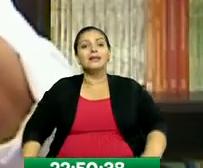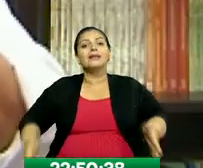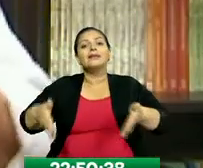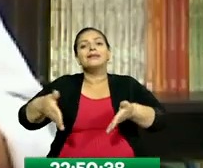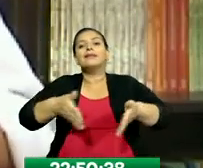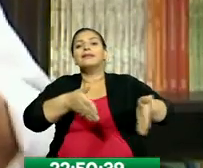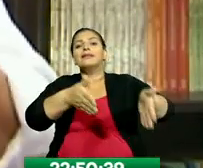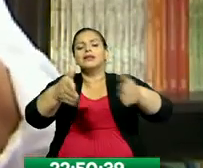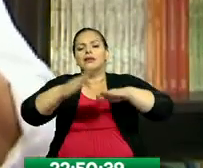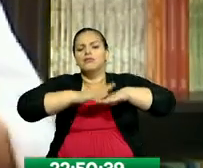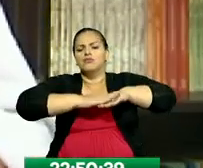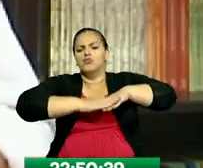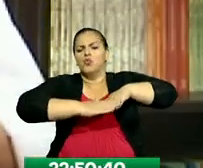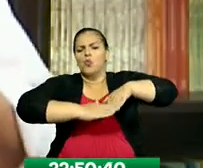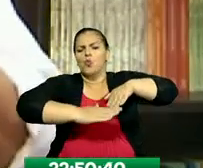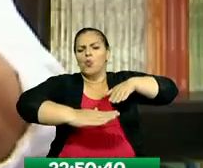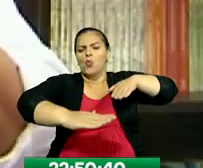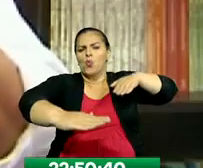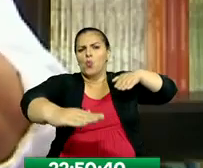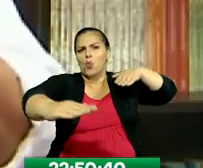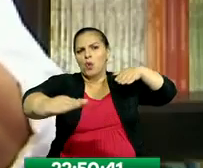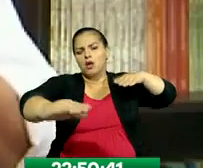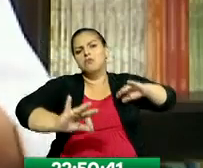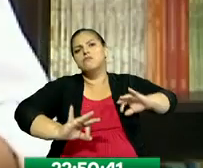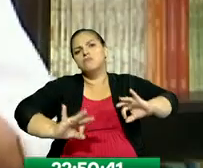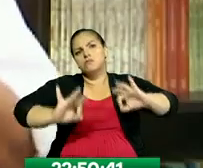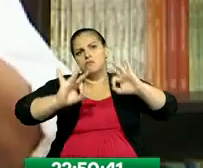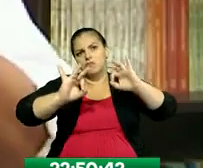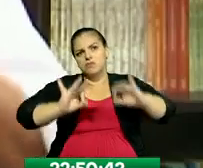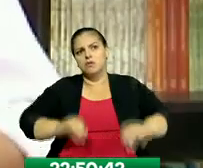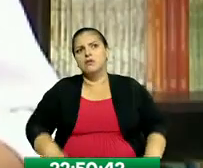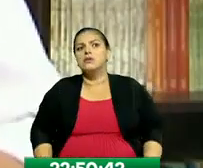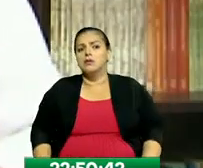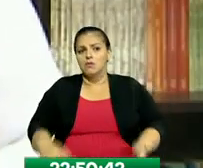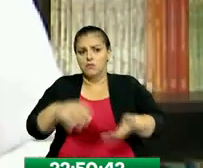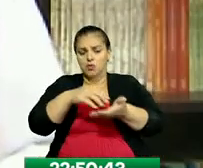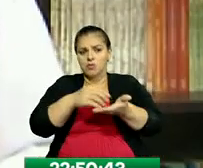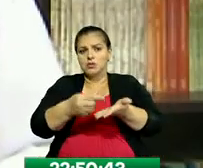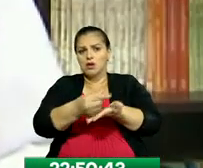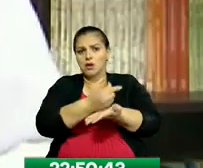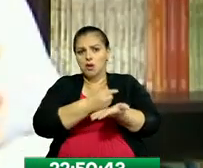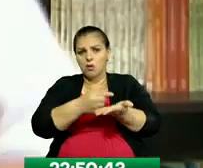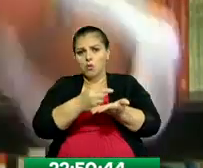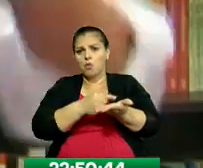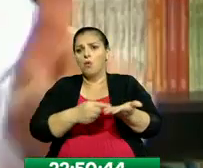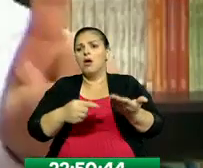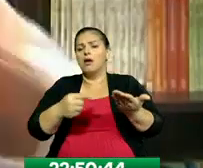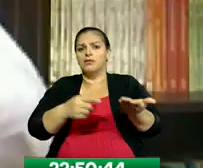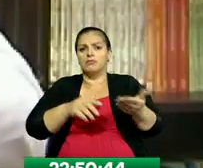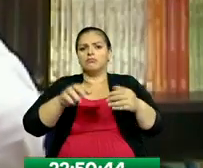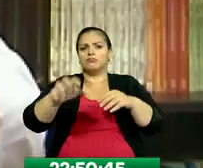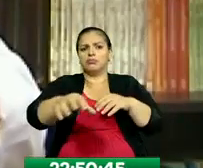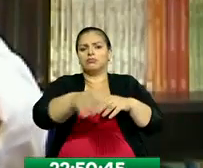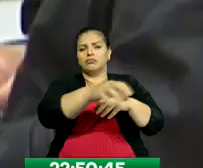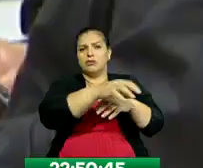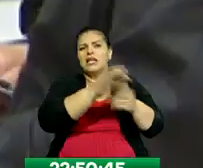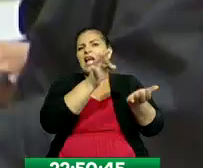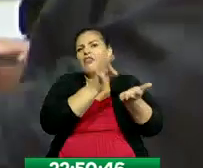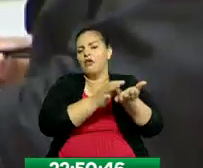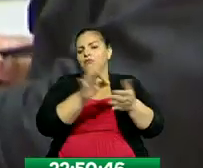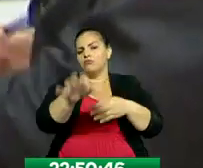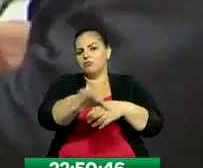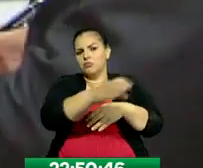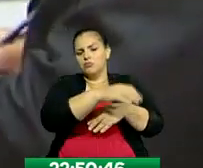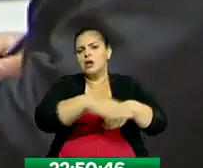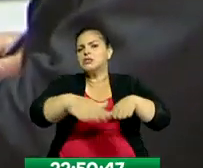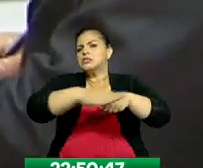a cada cantón de la provincia del Guayas, a excepción de Guayaquil, menos de 30 millones.